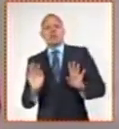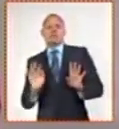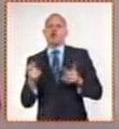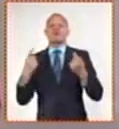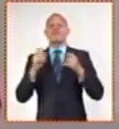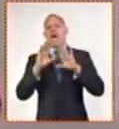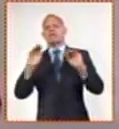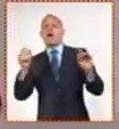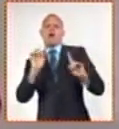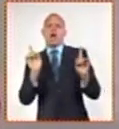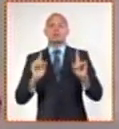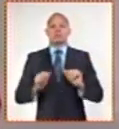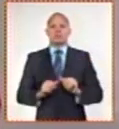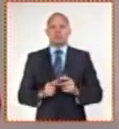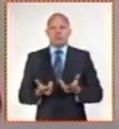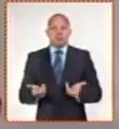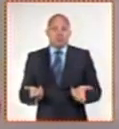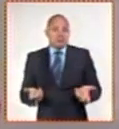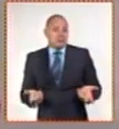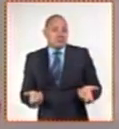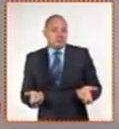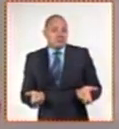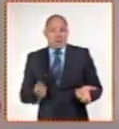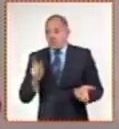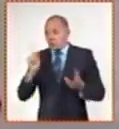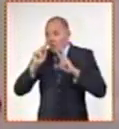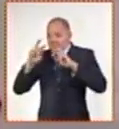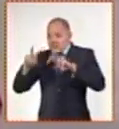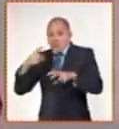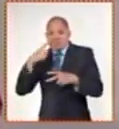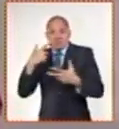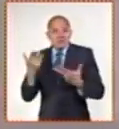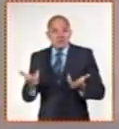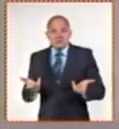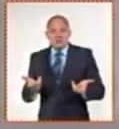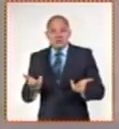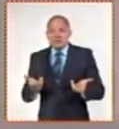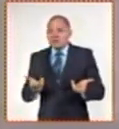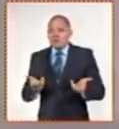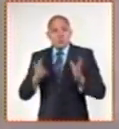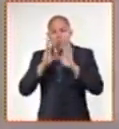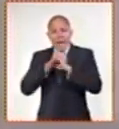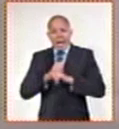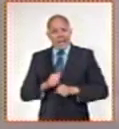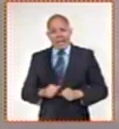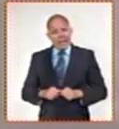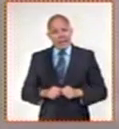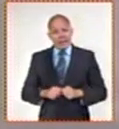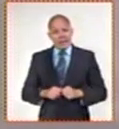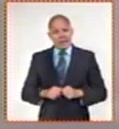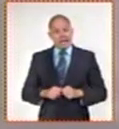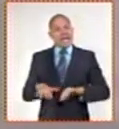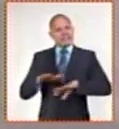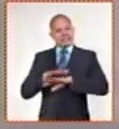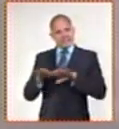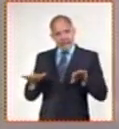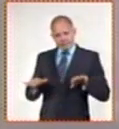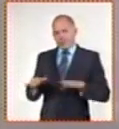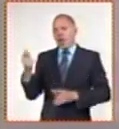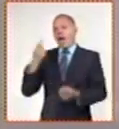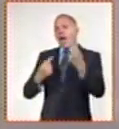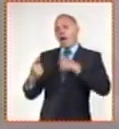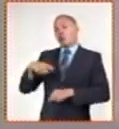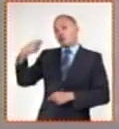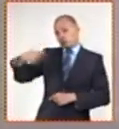investigaciones que se hacen, etcétera, no ha salido ninguna otra prueba. Es más, lo que sí ha analizado algún